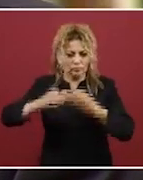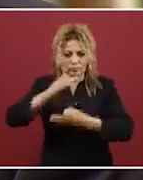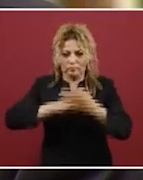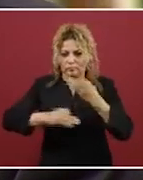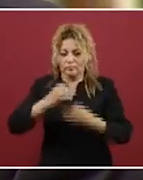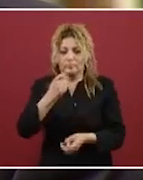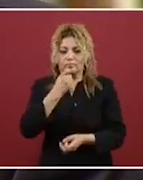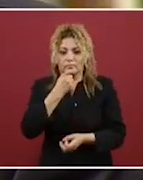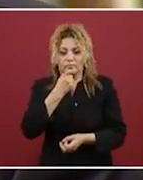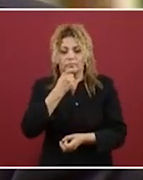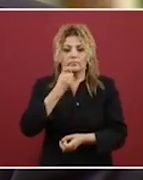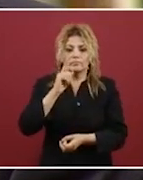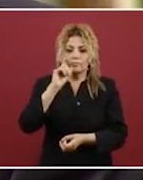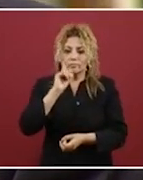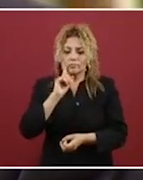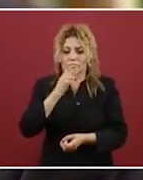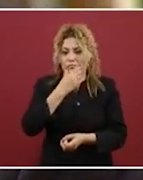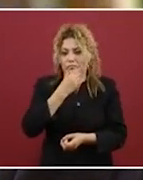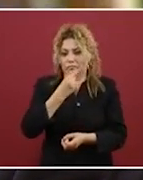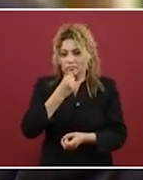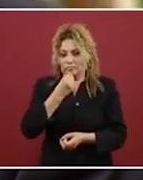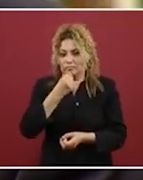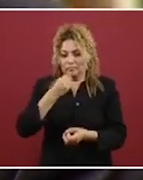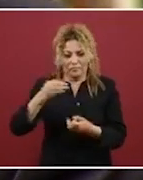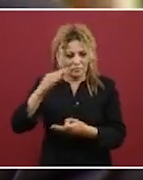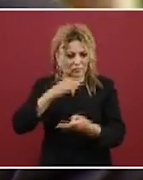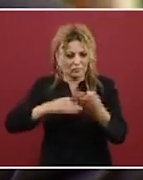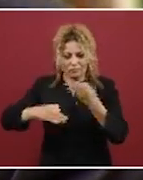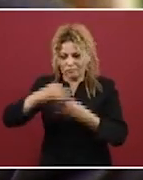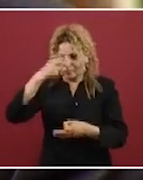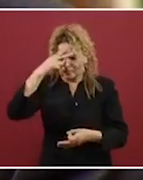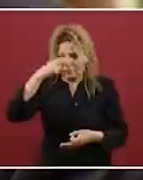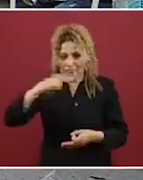y niños de méxico sean felices